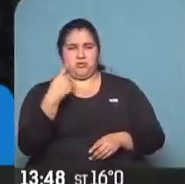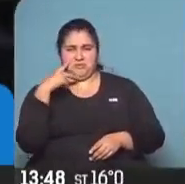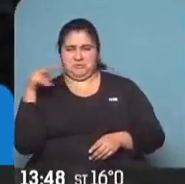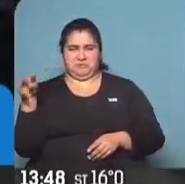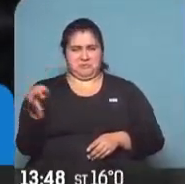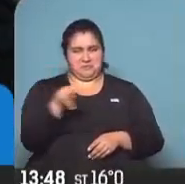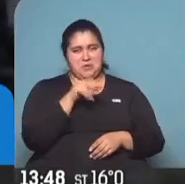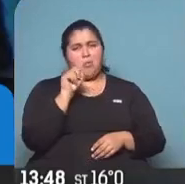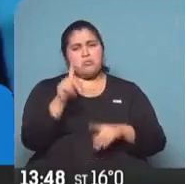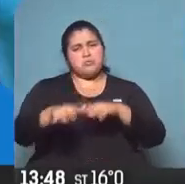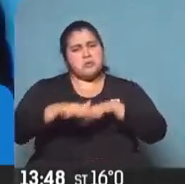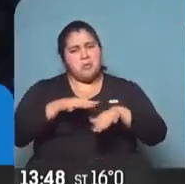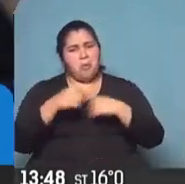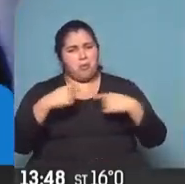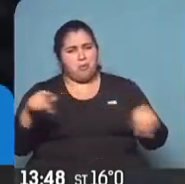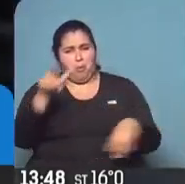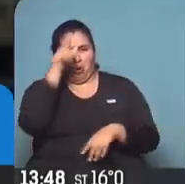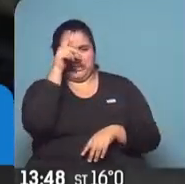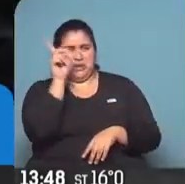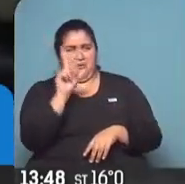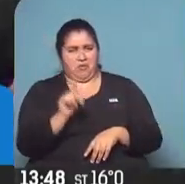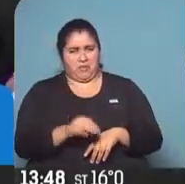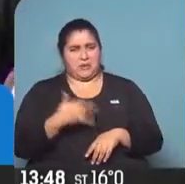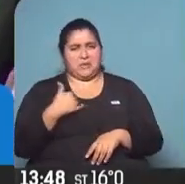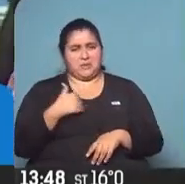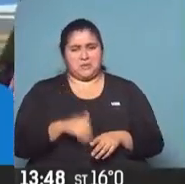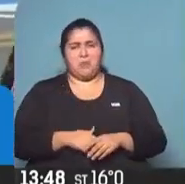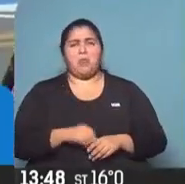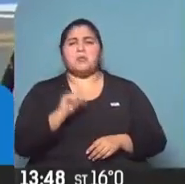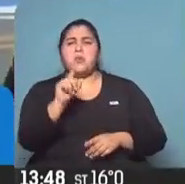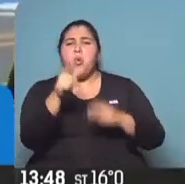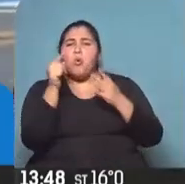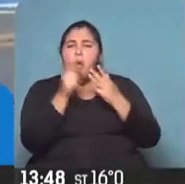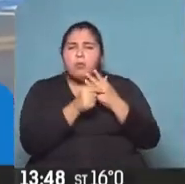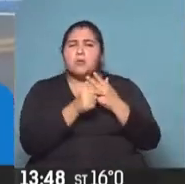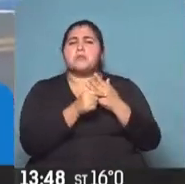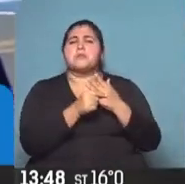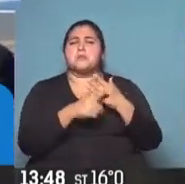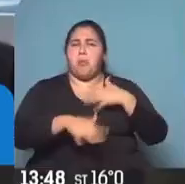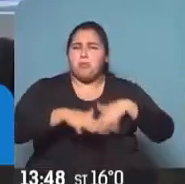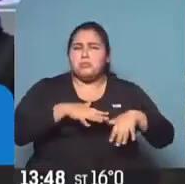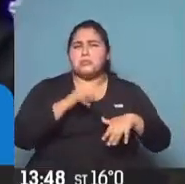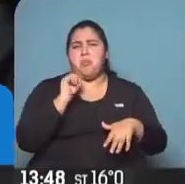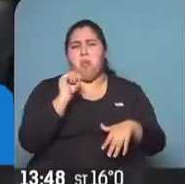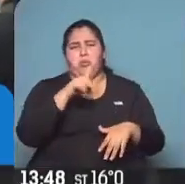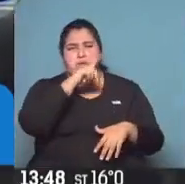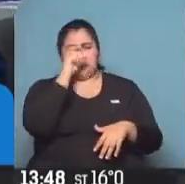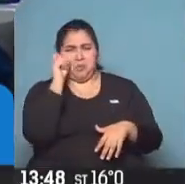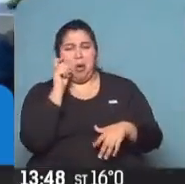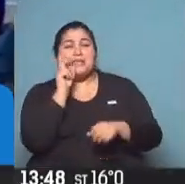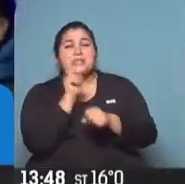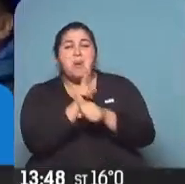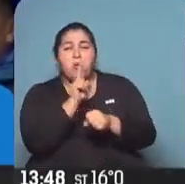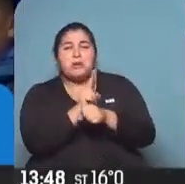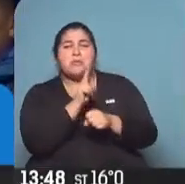lleva a cabo la policía federal argentina con el compromiso adquirido por el estado nacional una seguridad